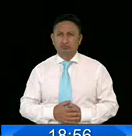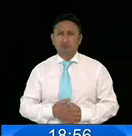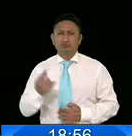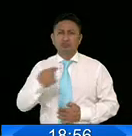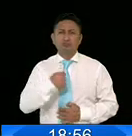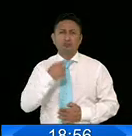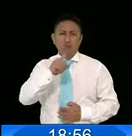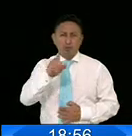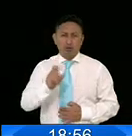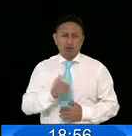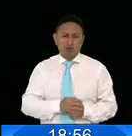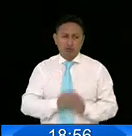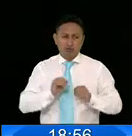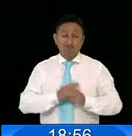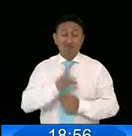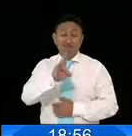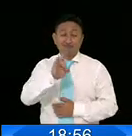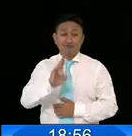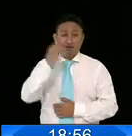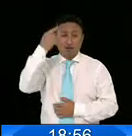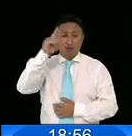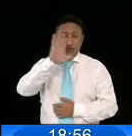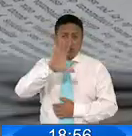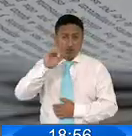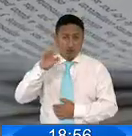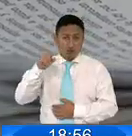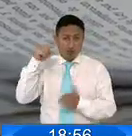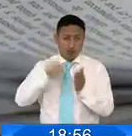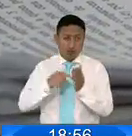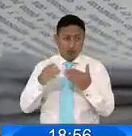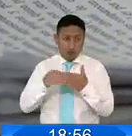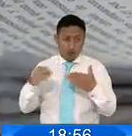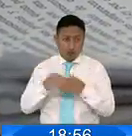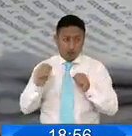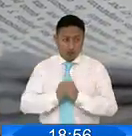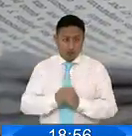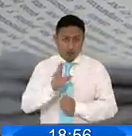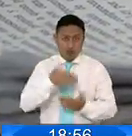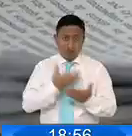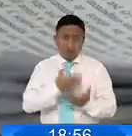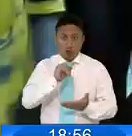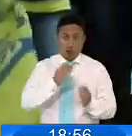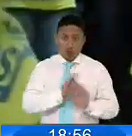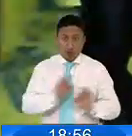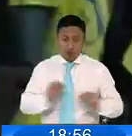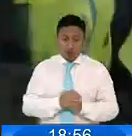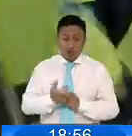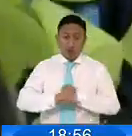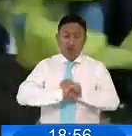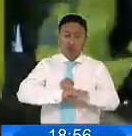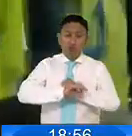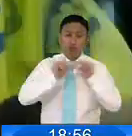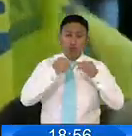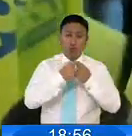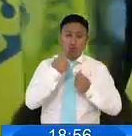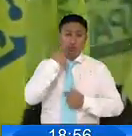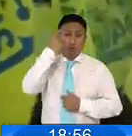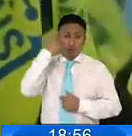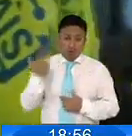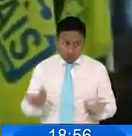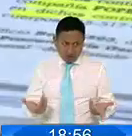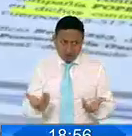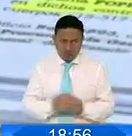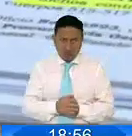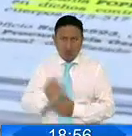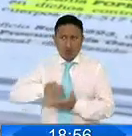Cuestionando que se haya movido más de 7.500.000 dólares como aportes privados no justificados para campañas electorales del correísmo, a cambio